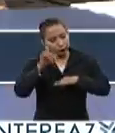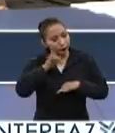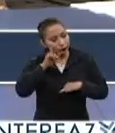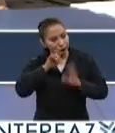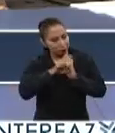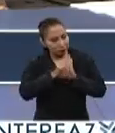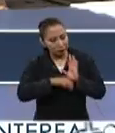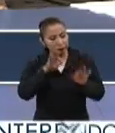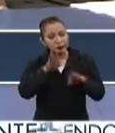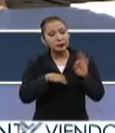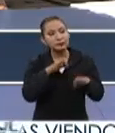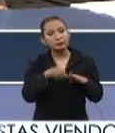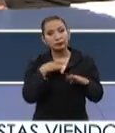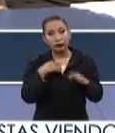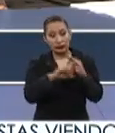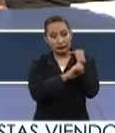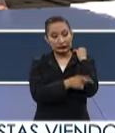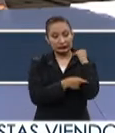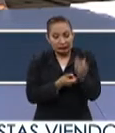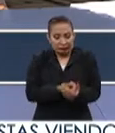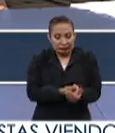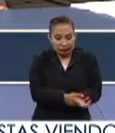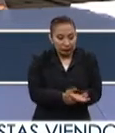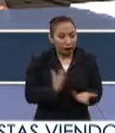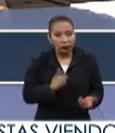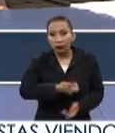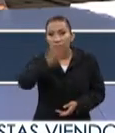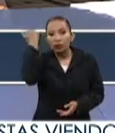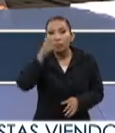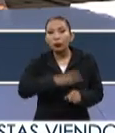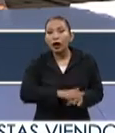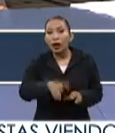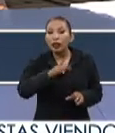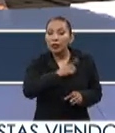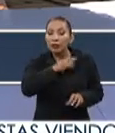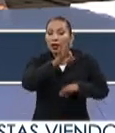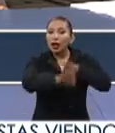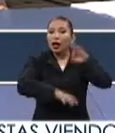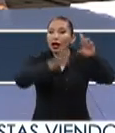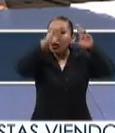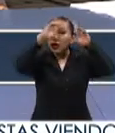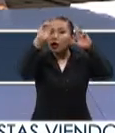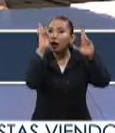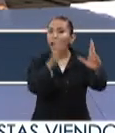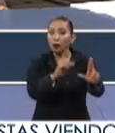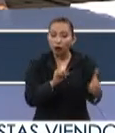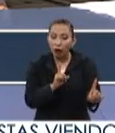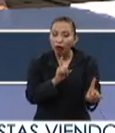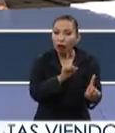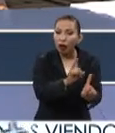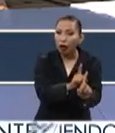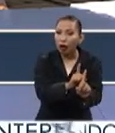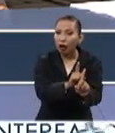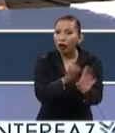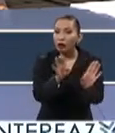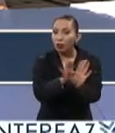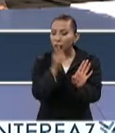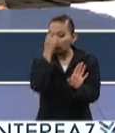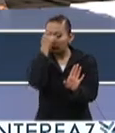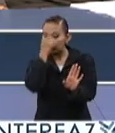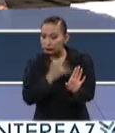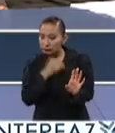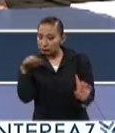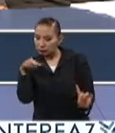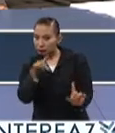paciente que va a dar a luz, no conoce cuál es la forma en la que se debe de aproximar a ella desde una lógica y